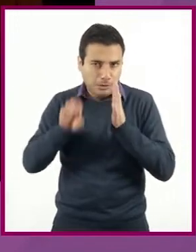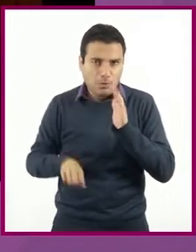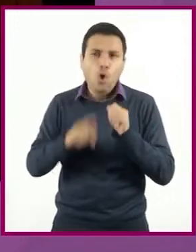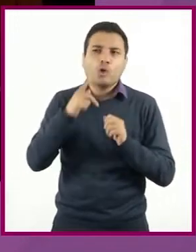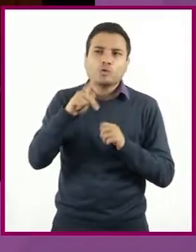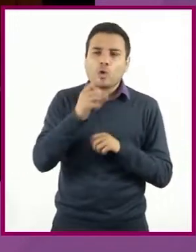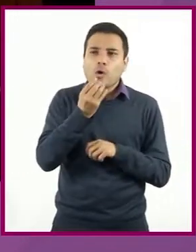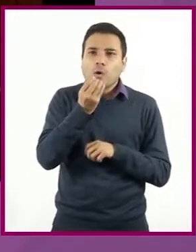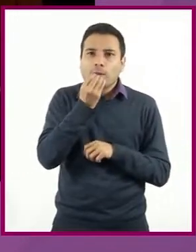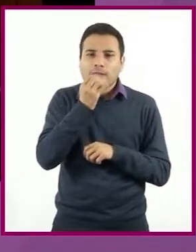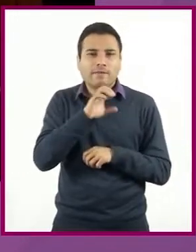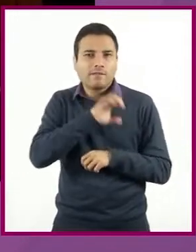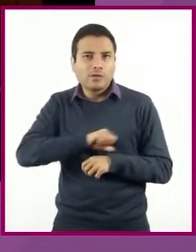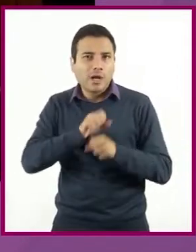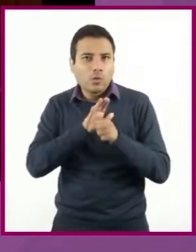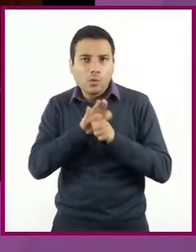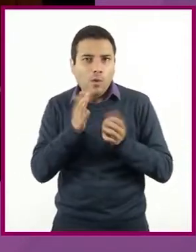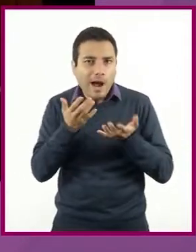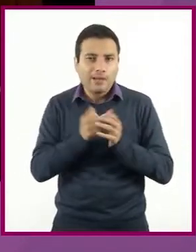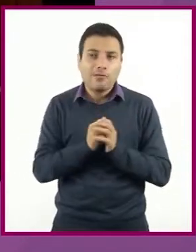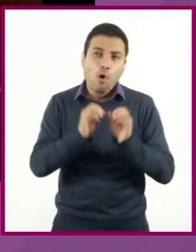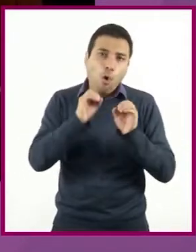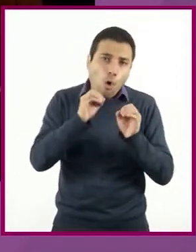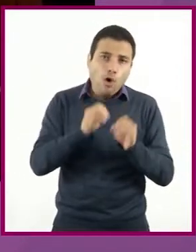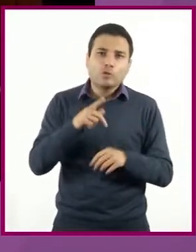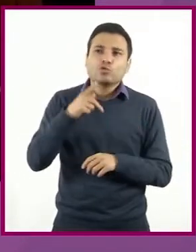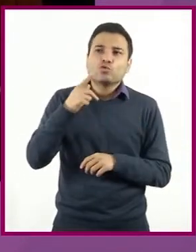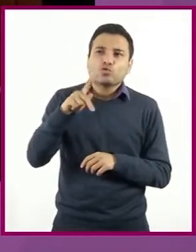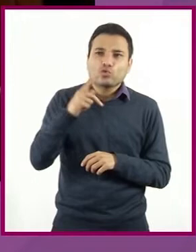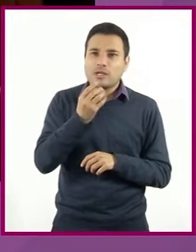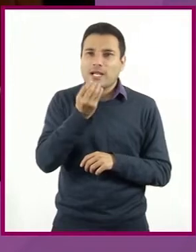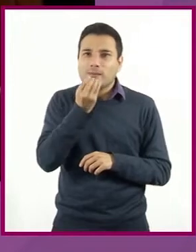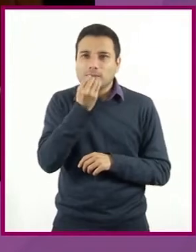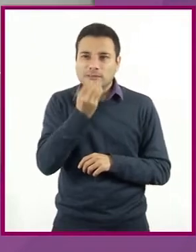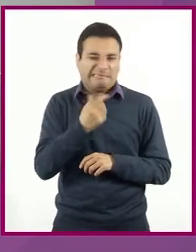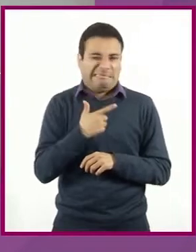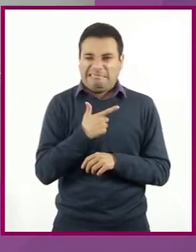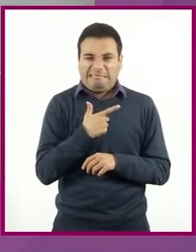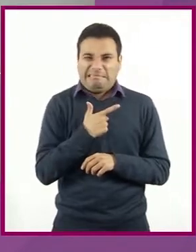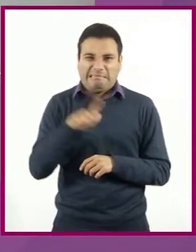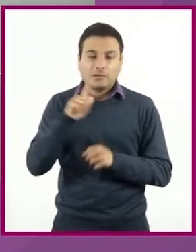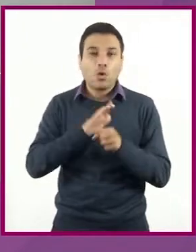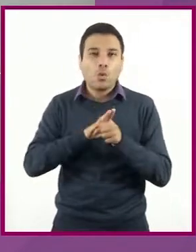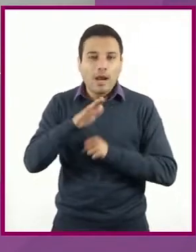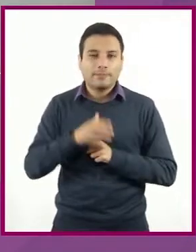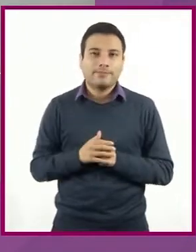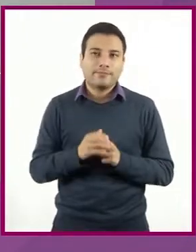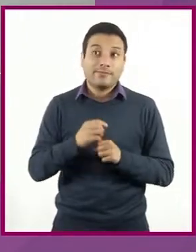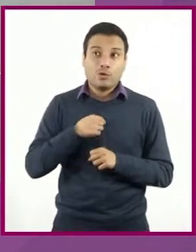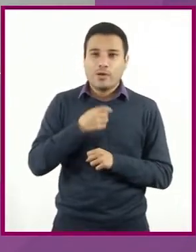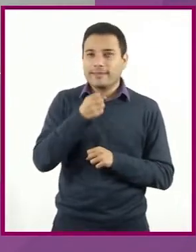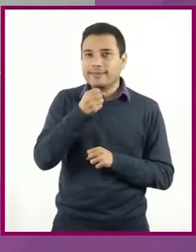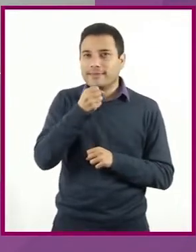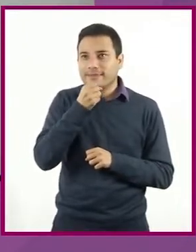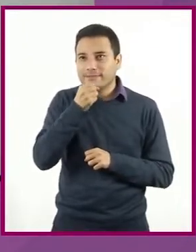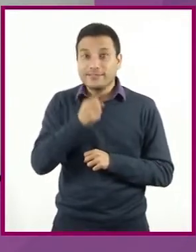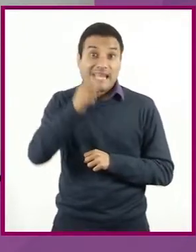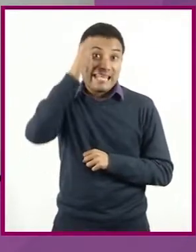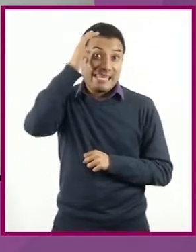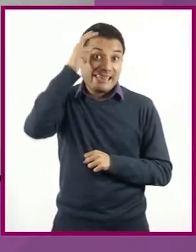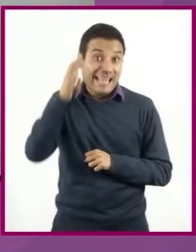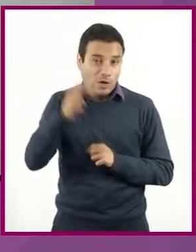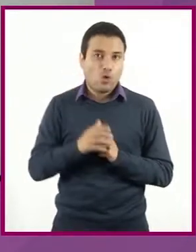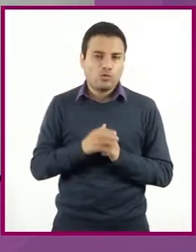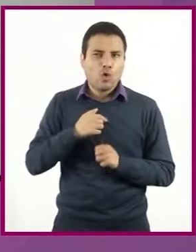comida favorita o cuál era su comida menos favorita. A mí me gustaría entrevistar a Miguel Hidalgo.